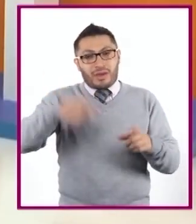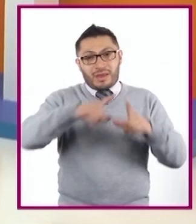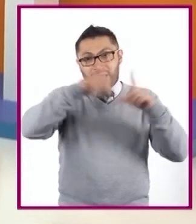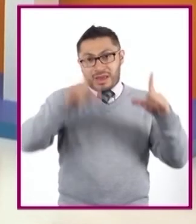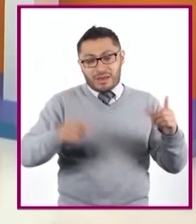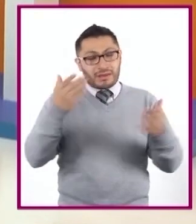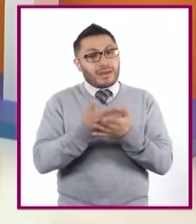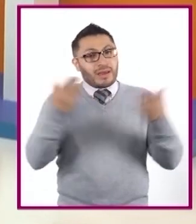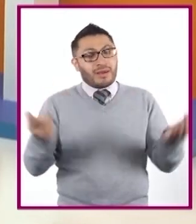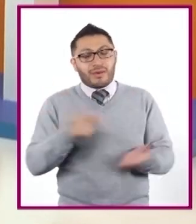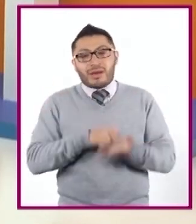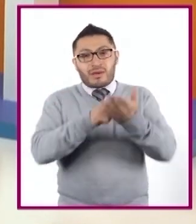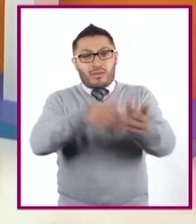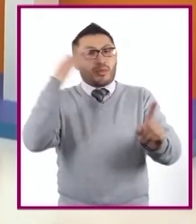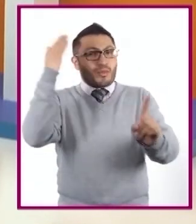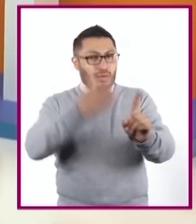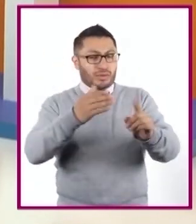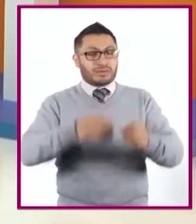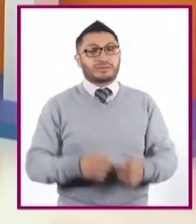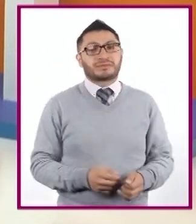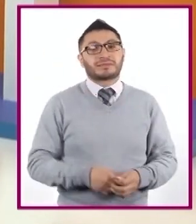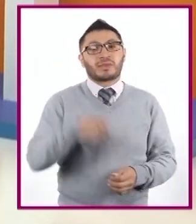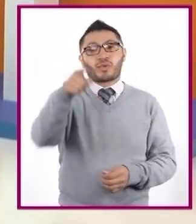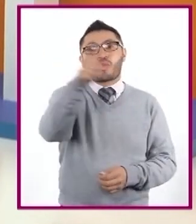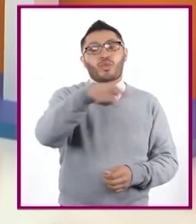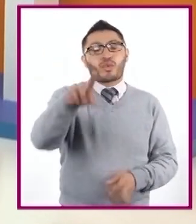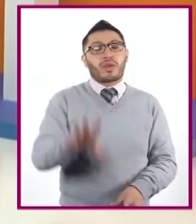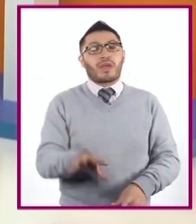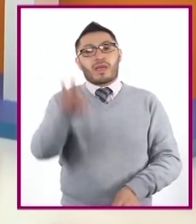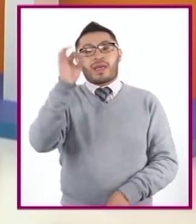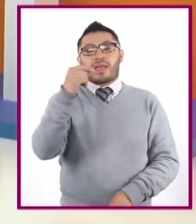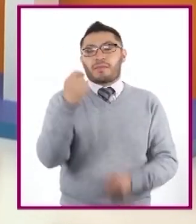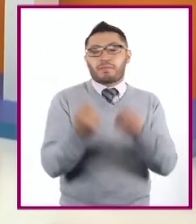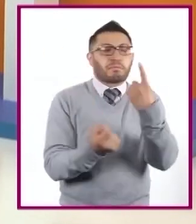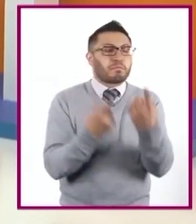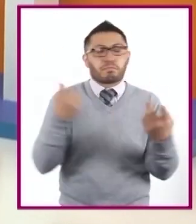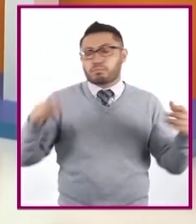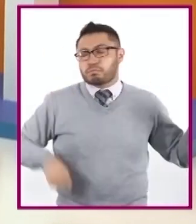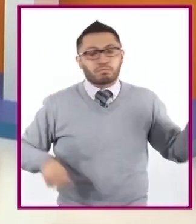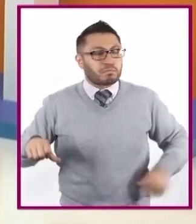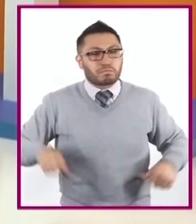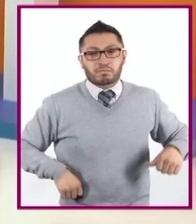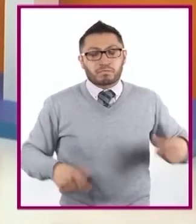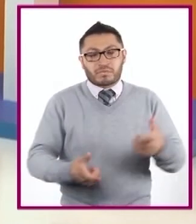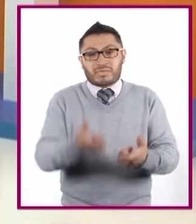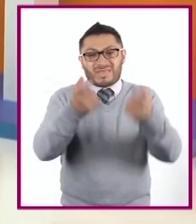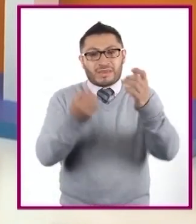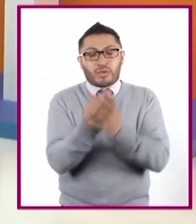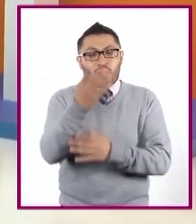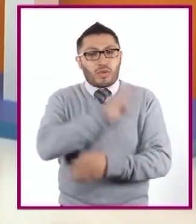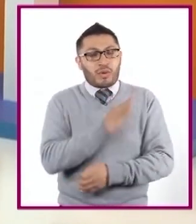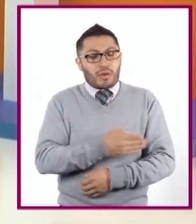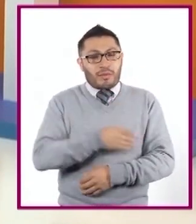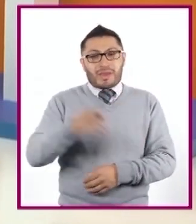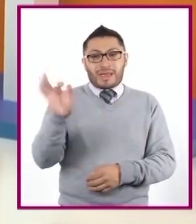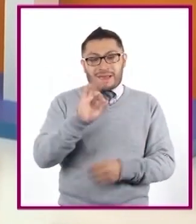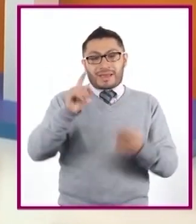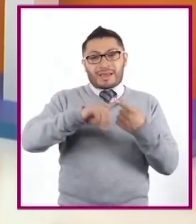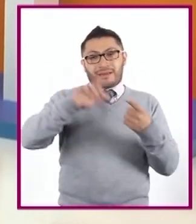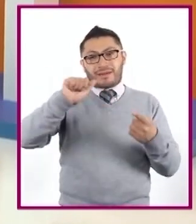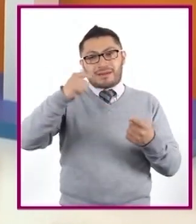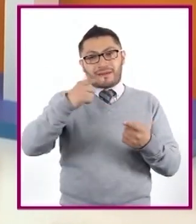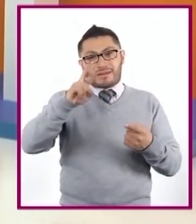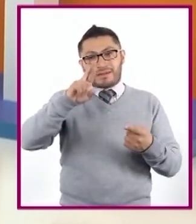me gustaría proponerles un reto. Escojan alguna de las actividades económicas de Nueva España. Puede ser la agricultura, la